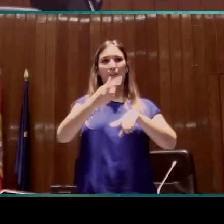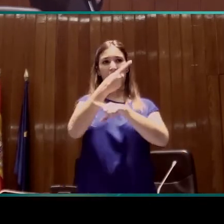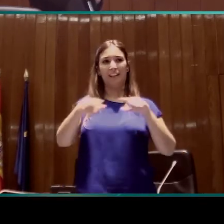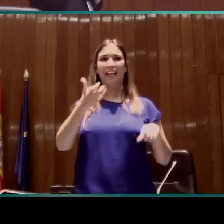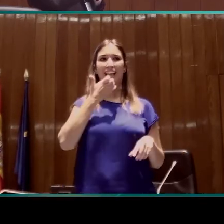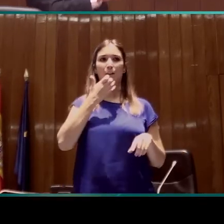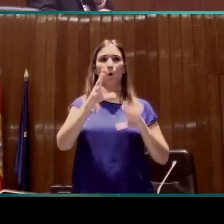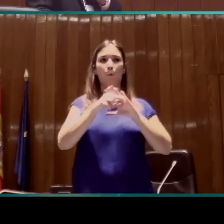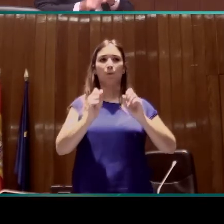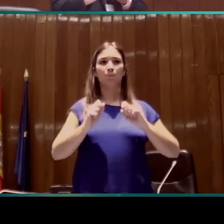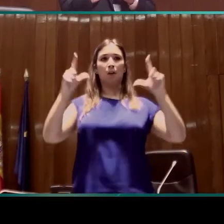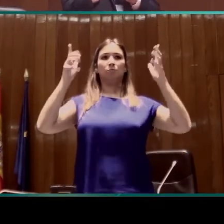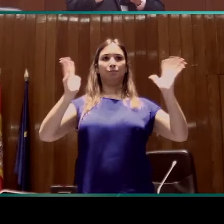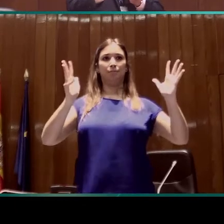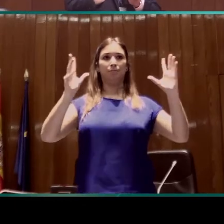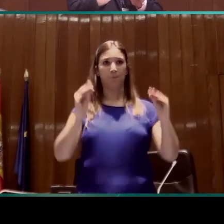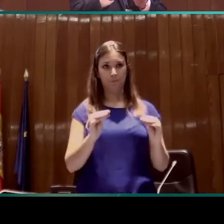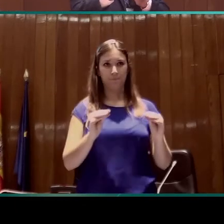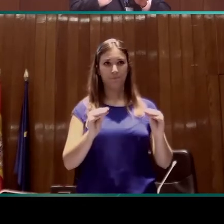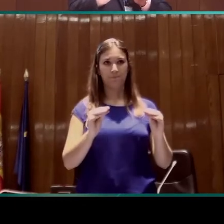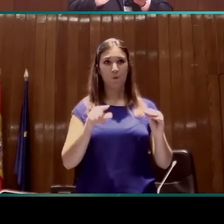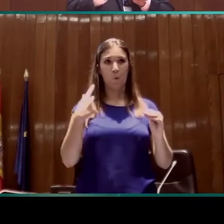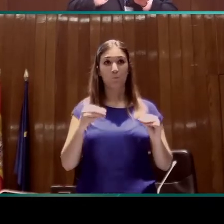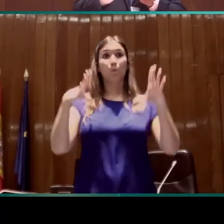que va a aparecer acá y acá pueden compartir